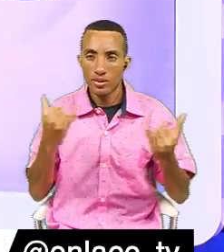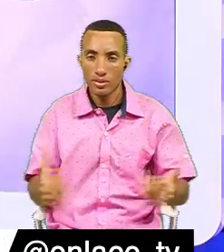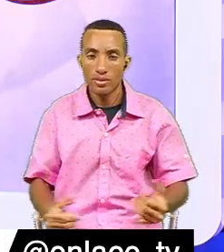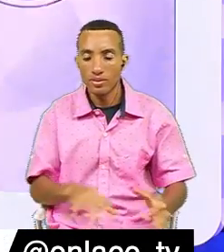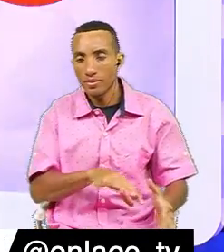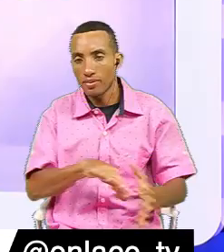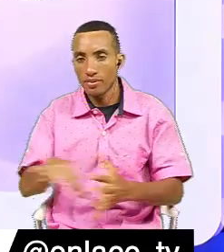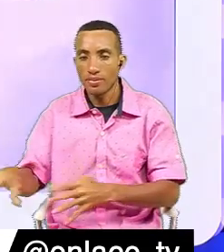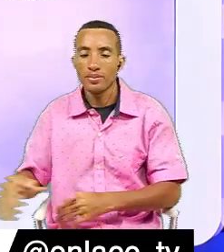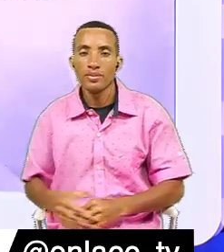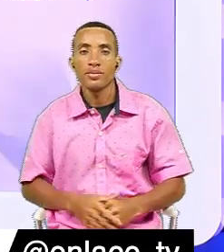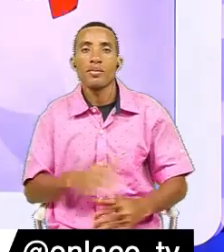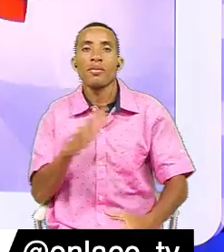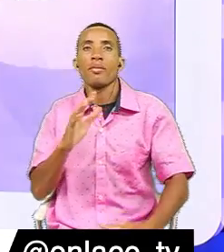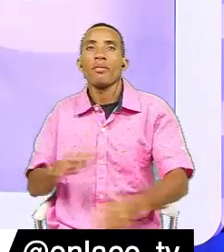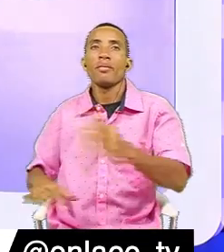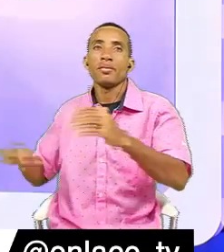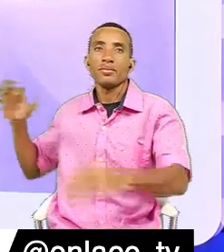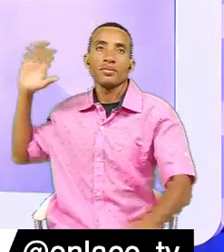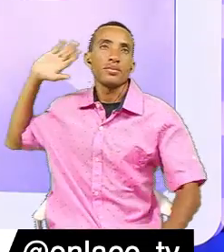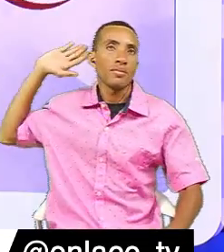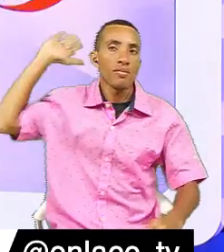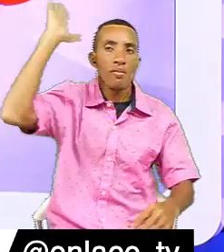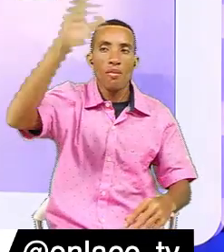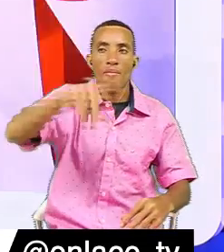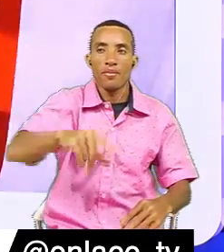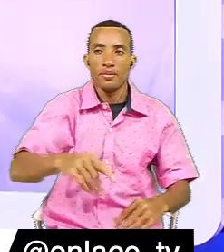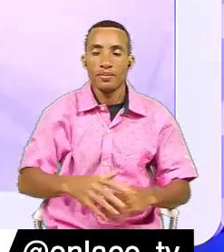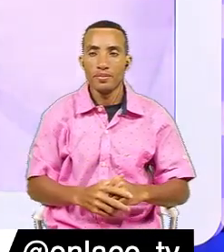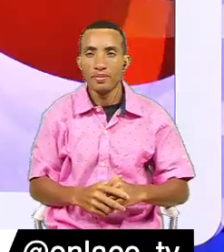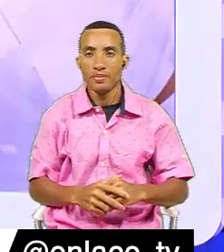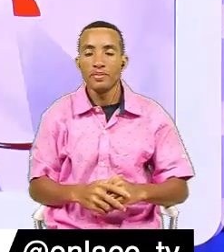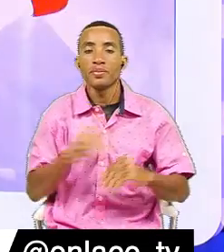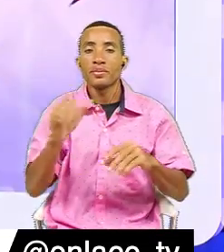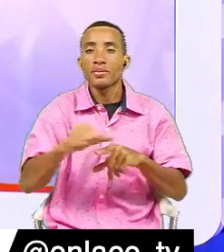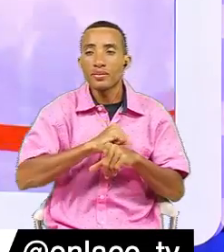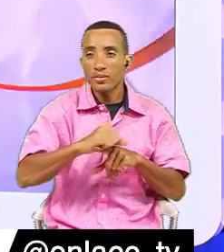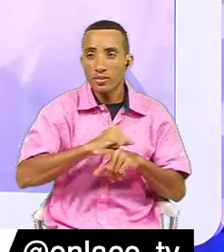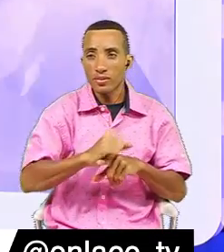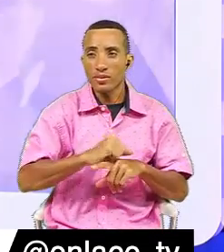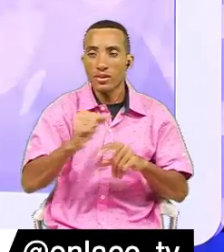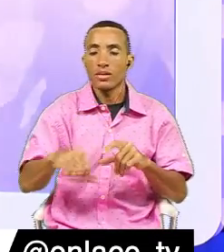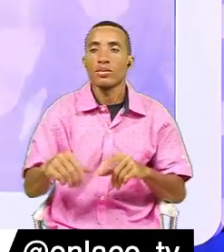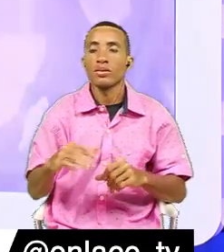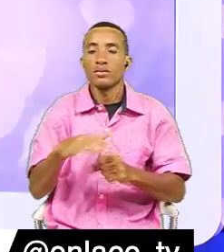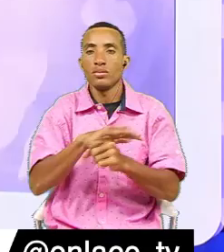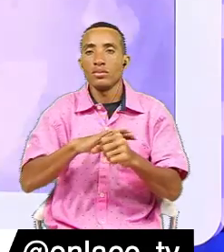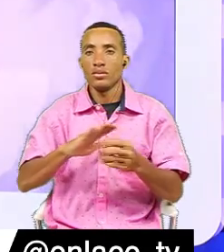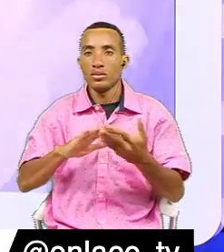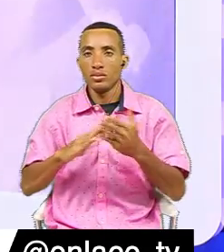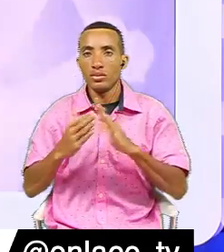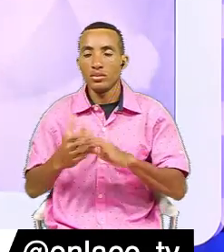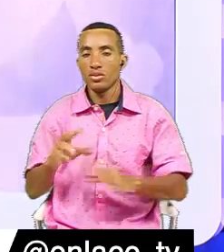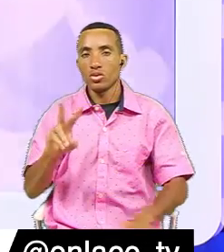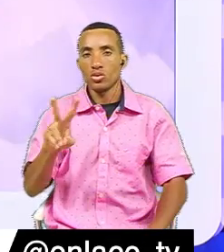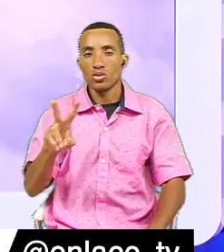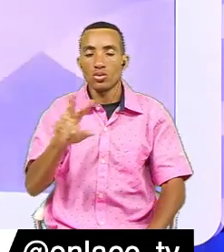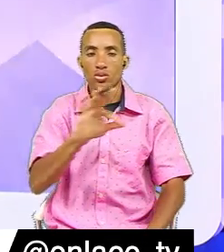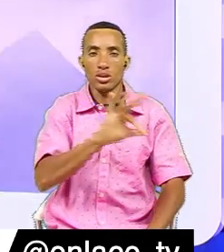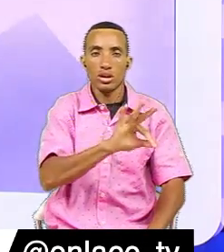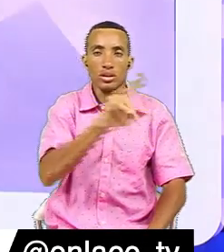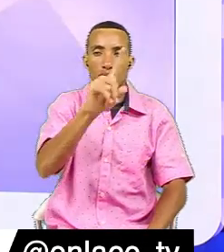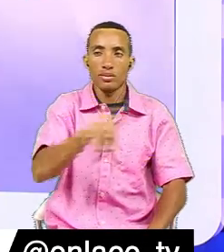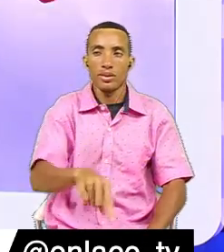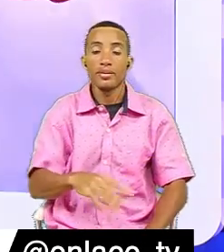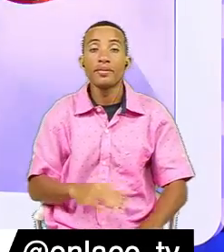día toma más fuerza esta disciplina deportiva en nuestra ciudad, que es practicada en la Comuna 2 y Comuna 3, donde allí se organizan